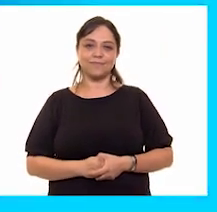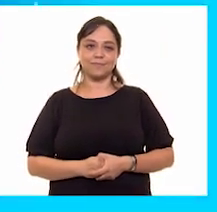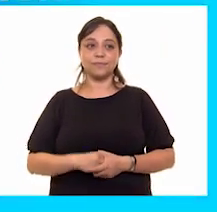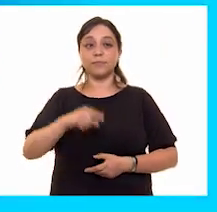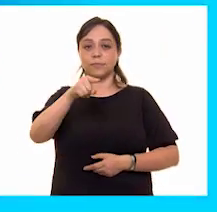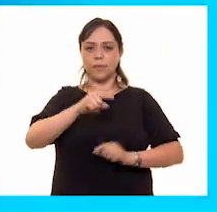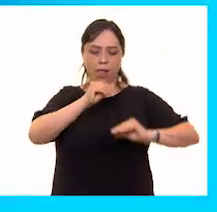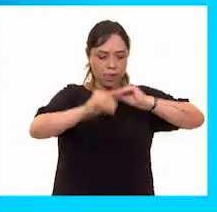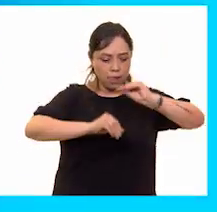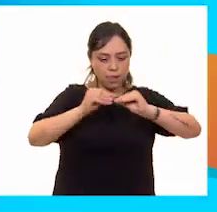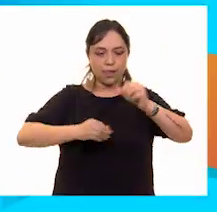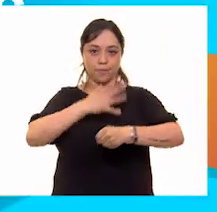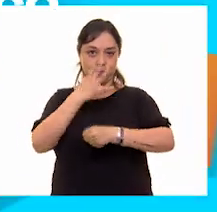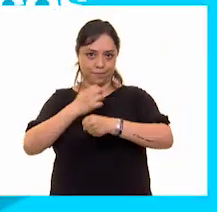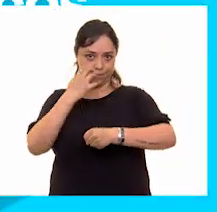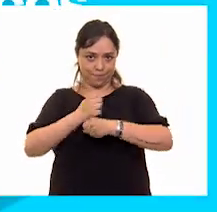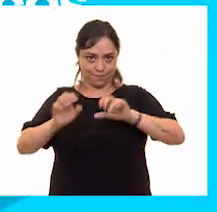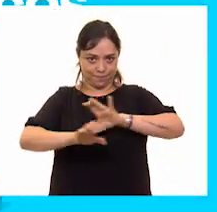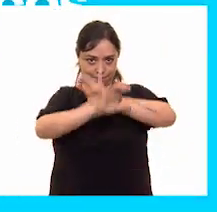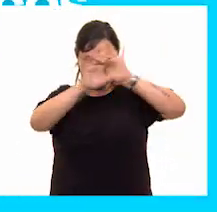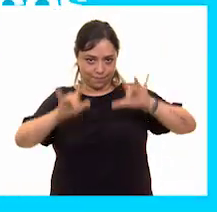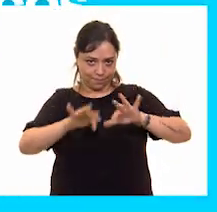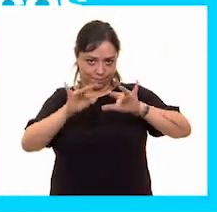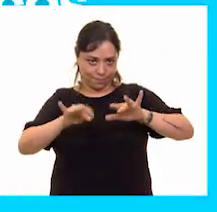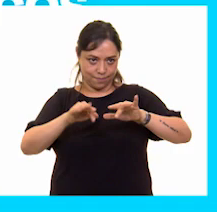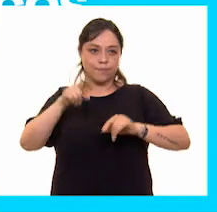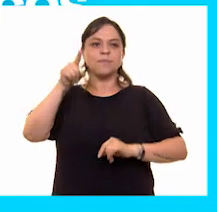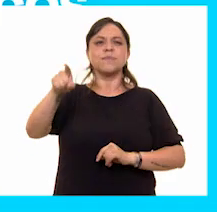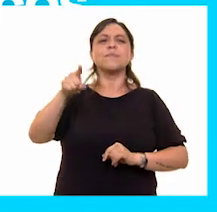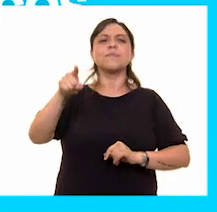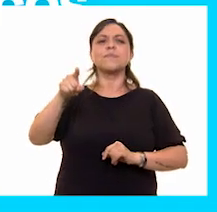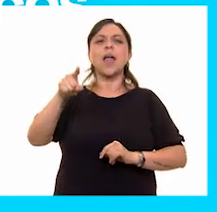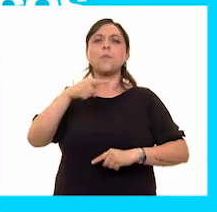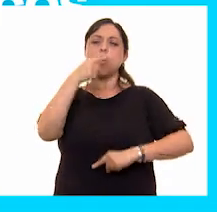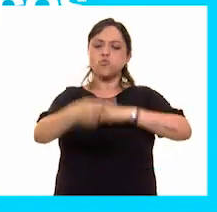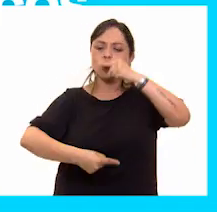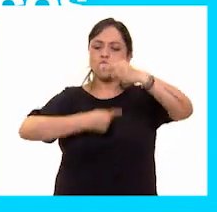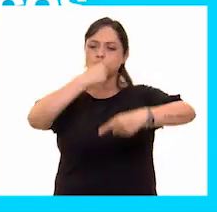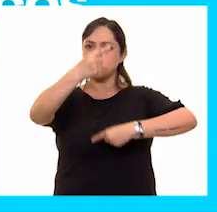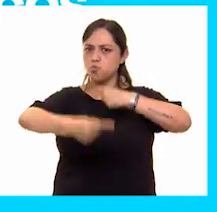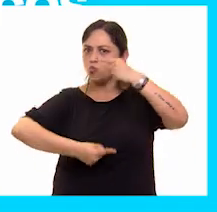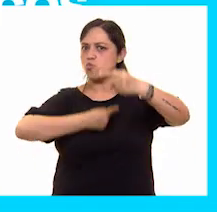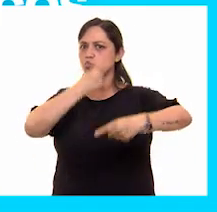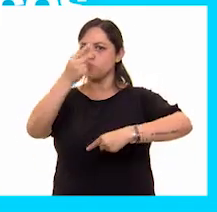Programación 4º de primaria. Lección Poniéndonos cíclicos.